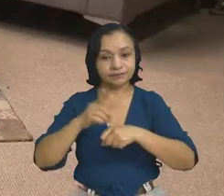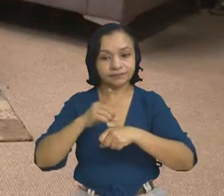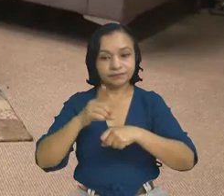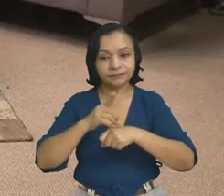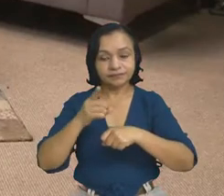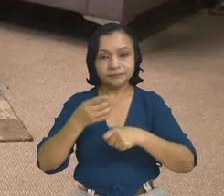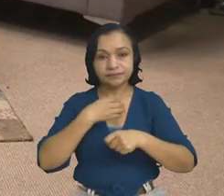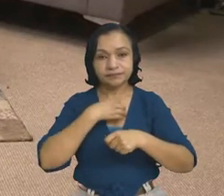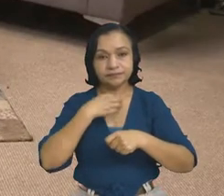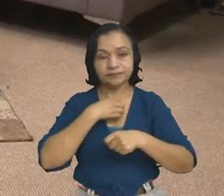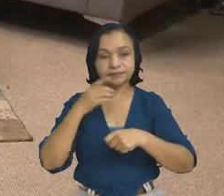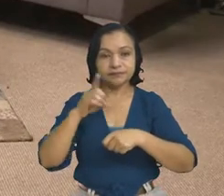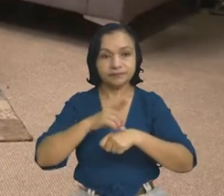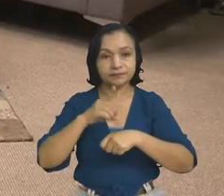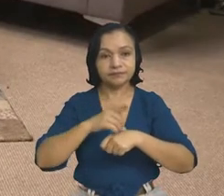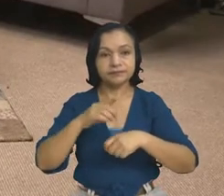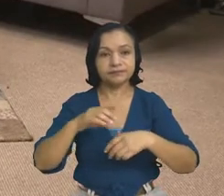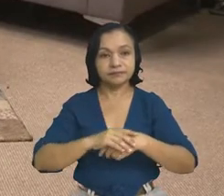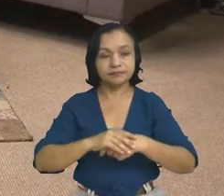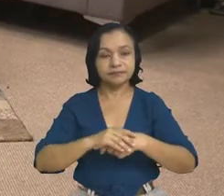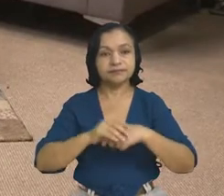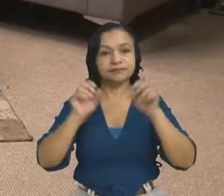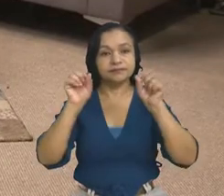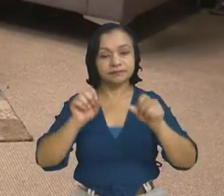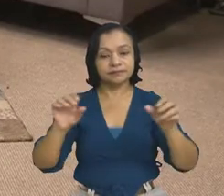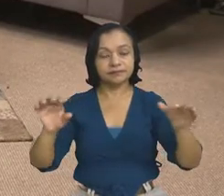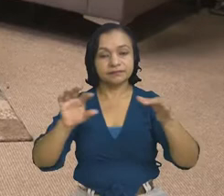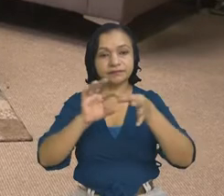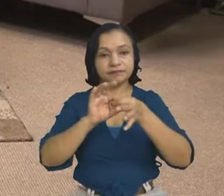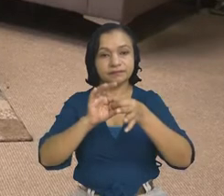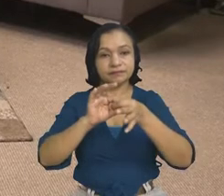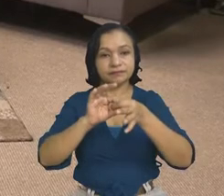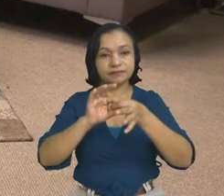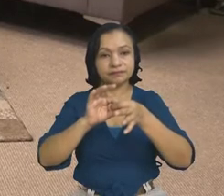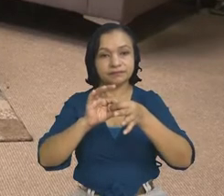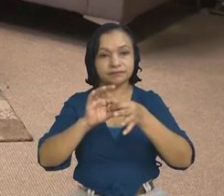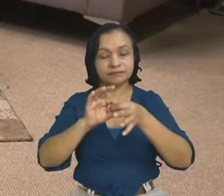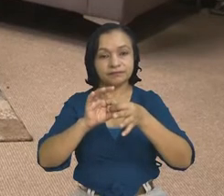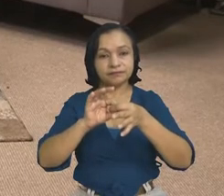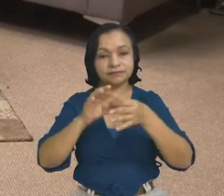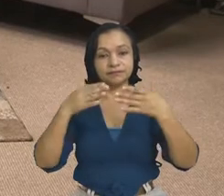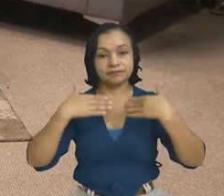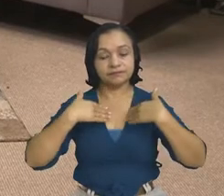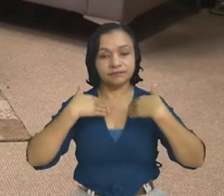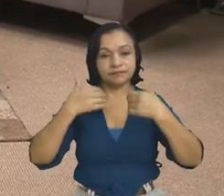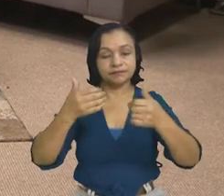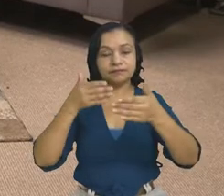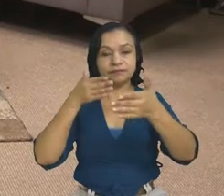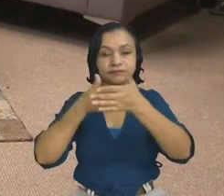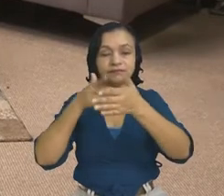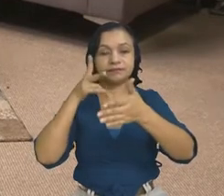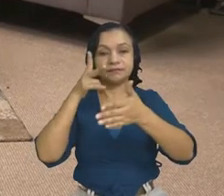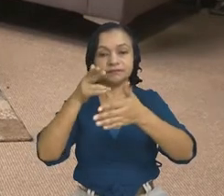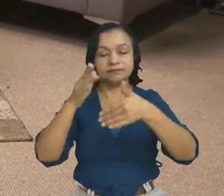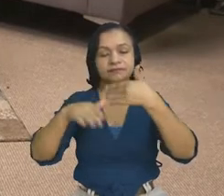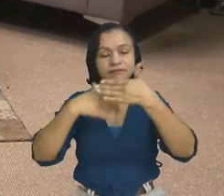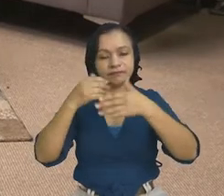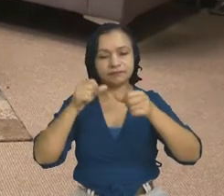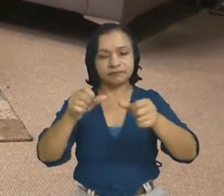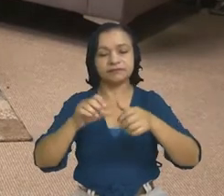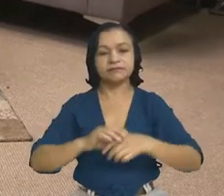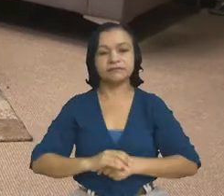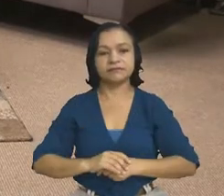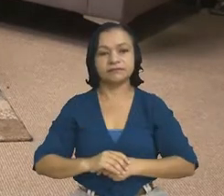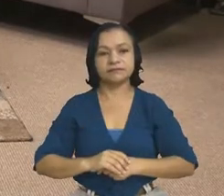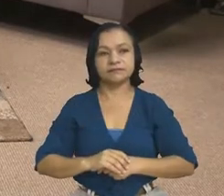labor estrictamente del doctor, también forma parte del quehacer de la salud. Hacemos una breve pausa y ya